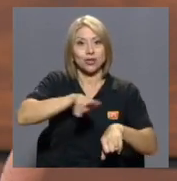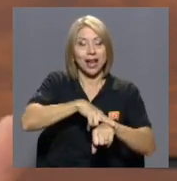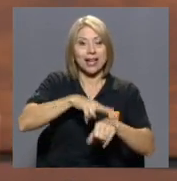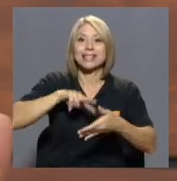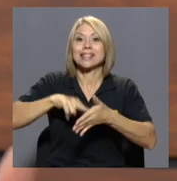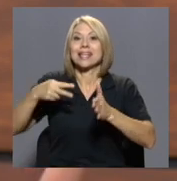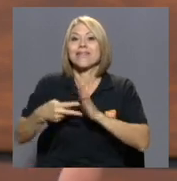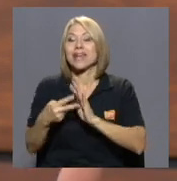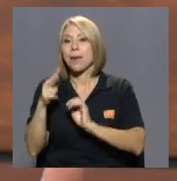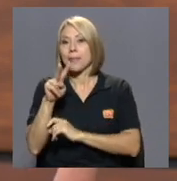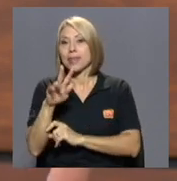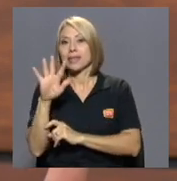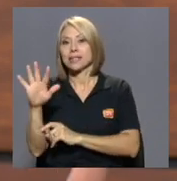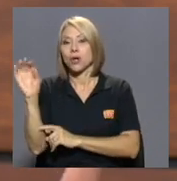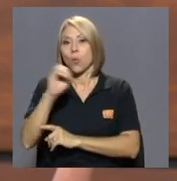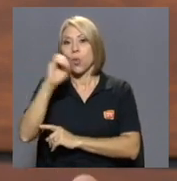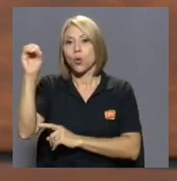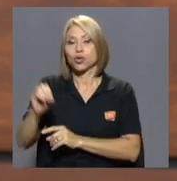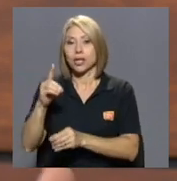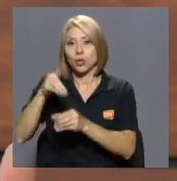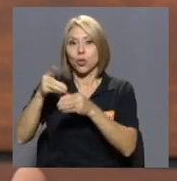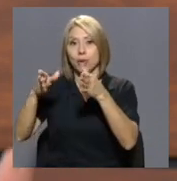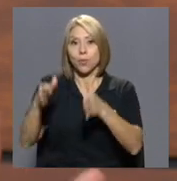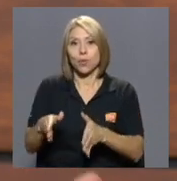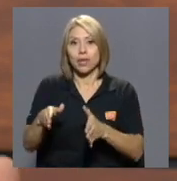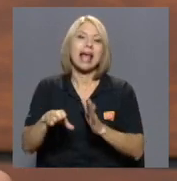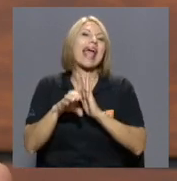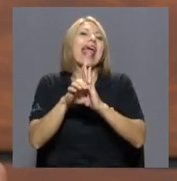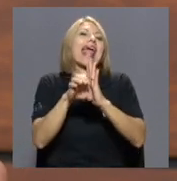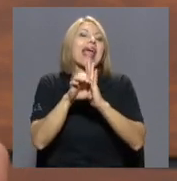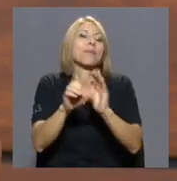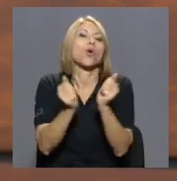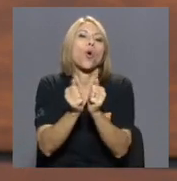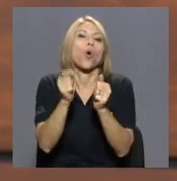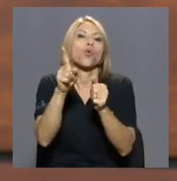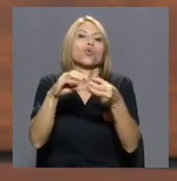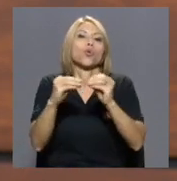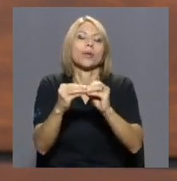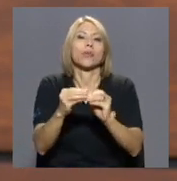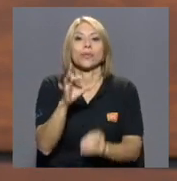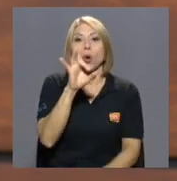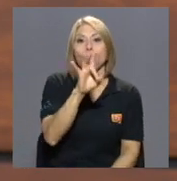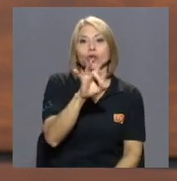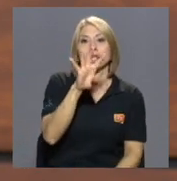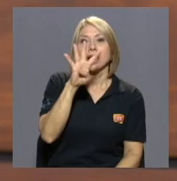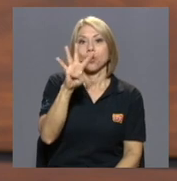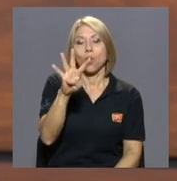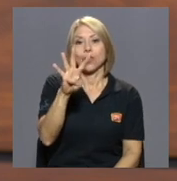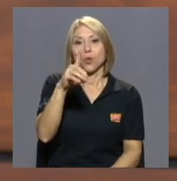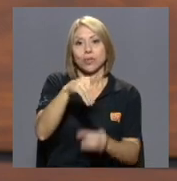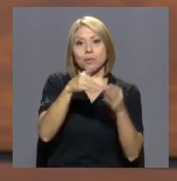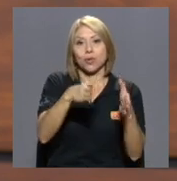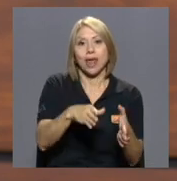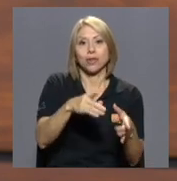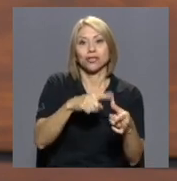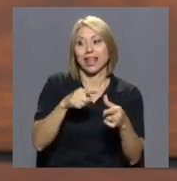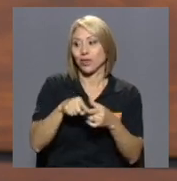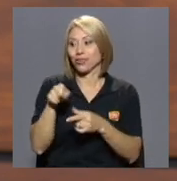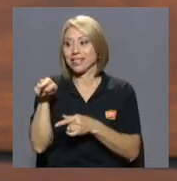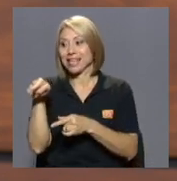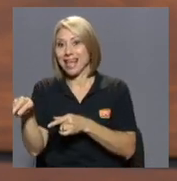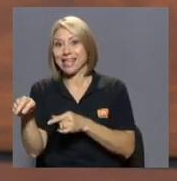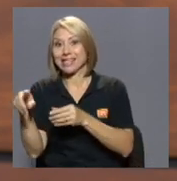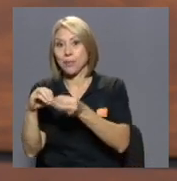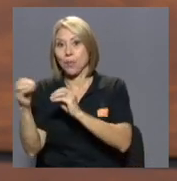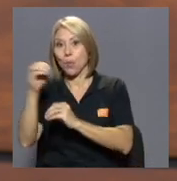Digamos, asumamos el número 84 diputados, eso serían 21 diputados. Si ese